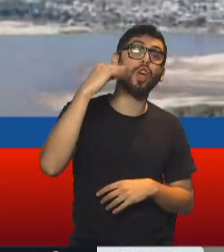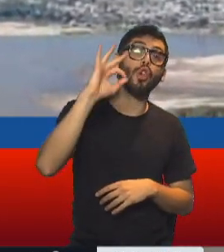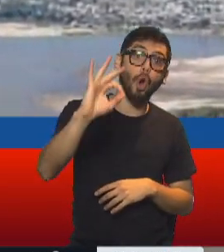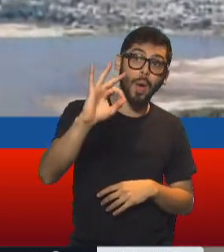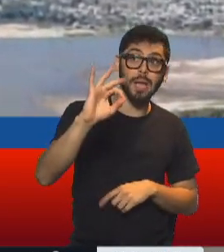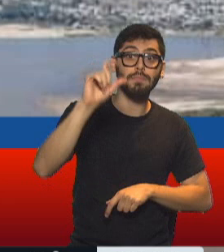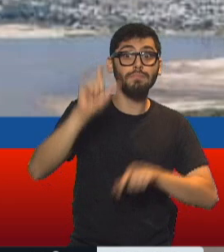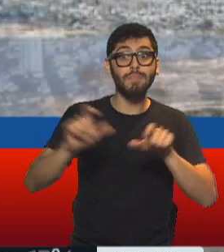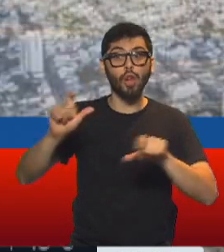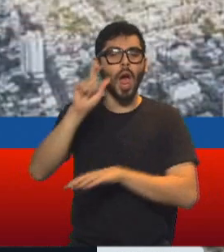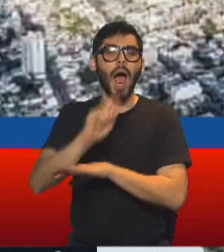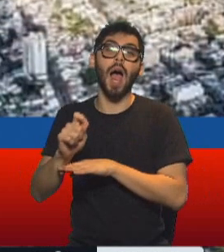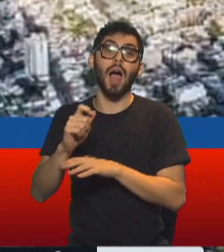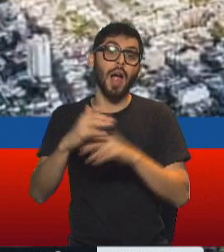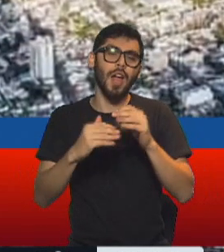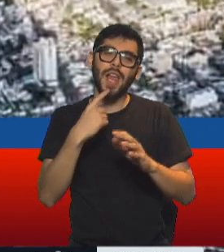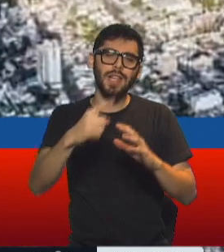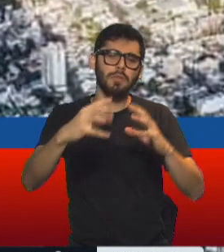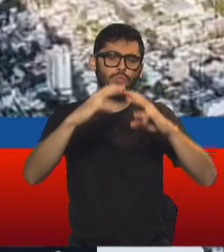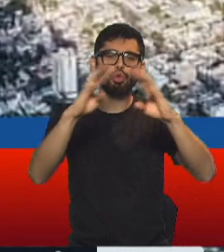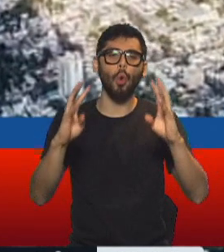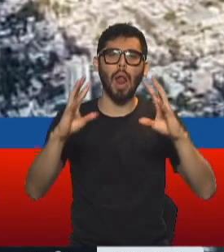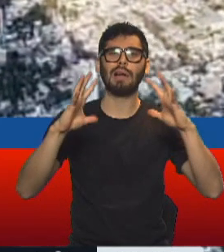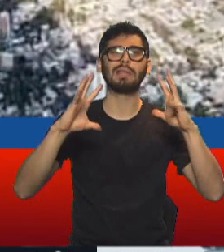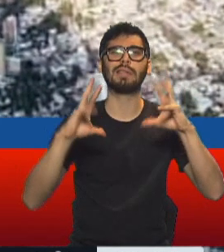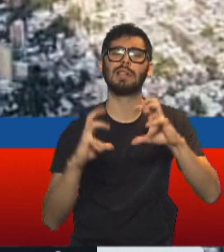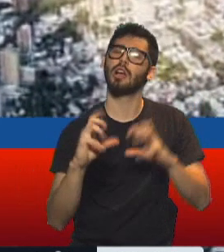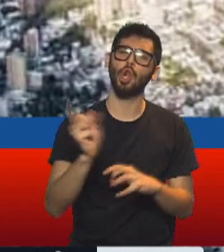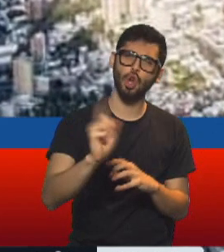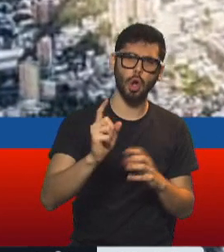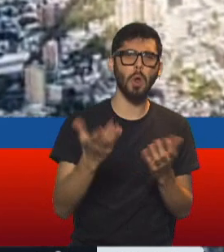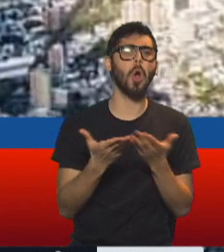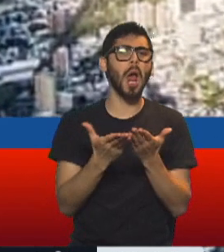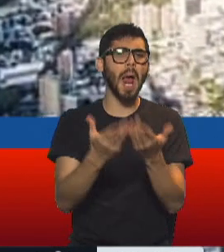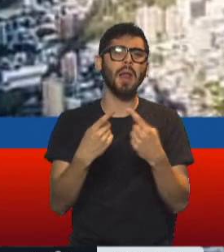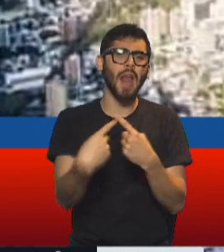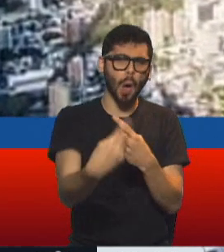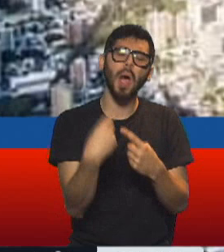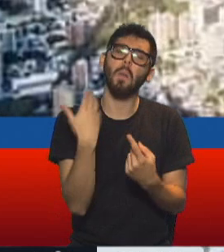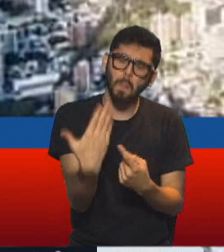obra aseguraron que no hay riesgo de que el túnel se vea afectado, ni tampoco la navegación comercial.